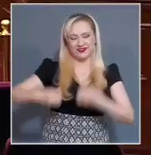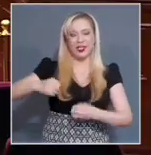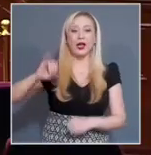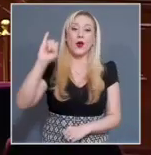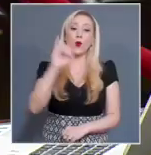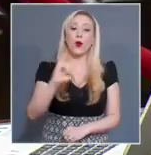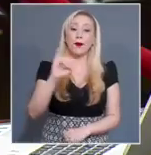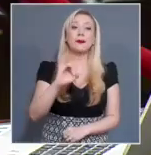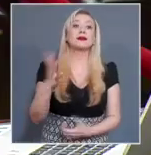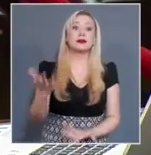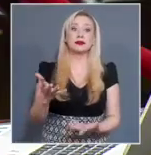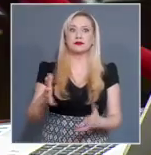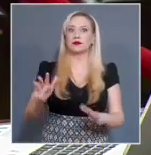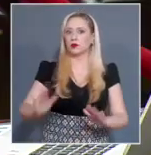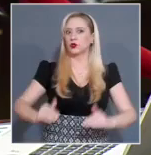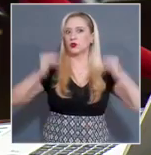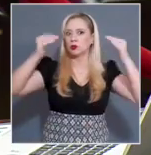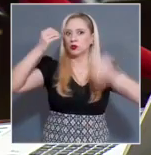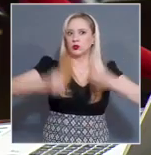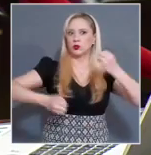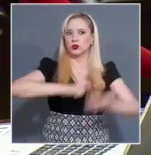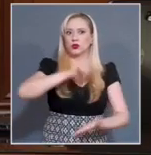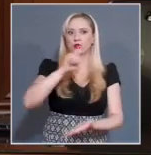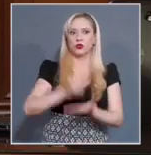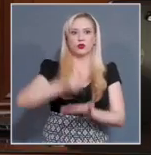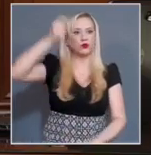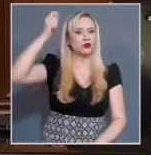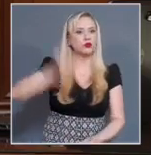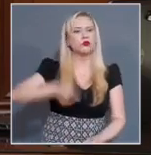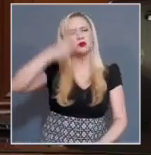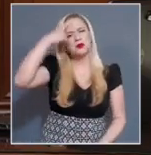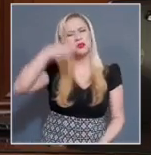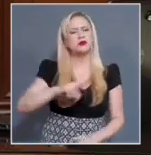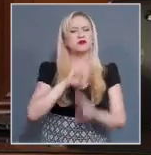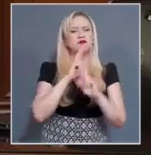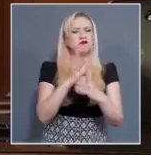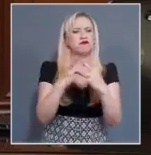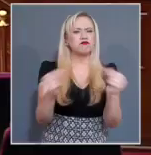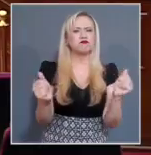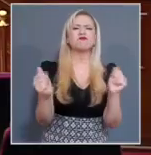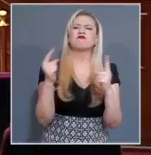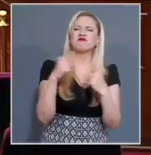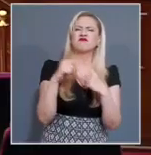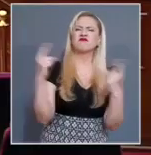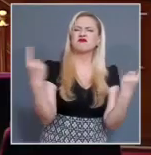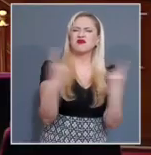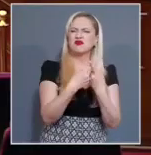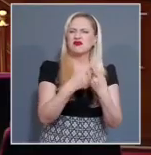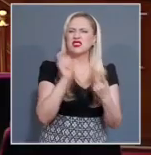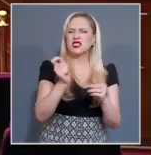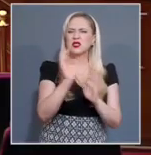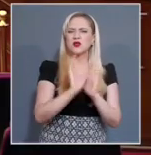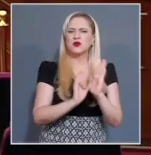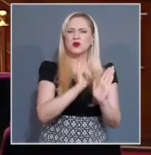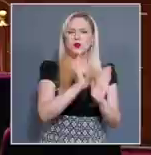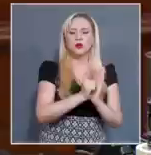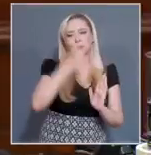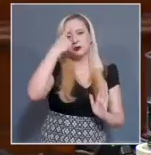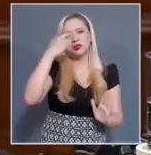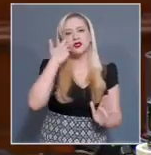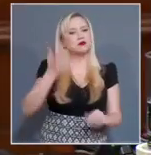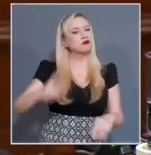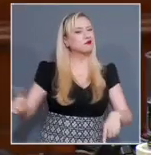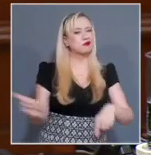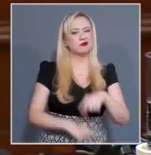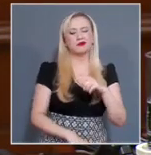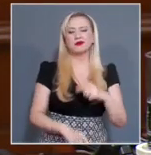de la Suprema Corte. En esta ocasión resolverán diversas acciones de inconstitucionalidad en las que se pide invalidar la segunda parte de